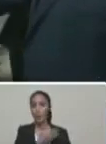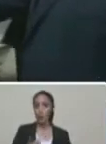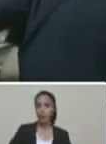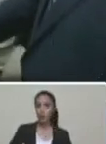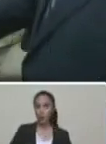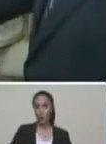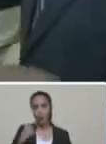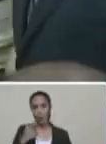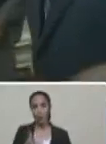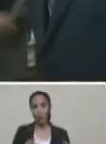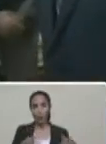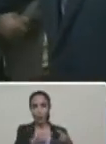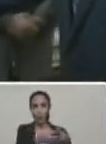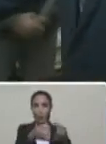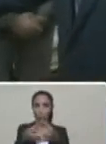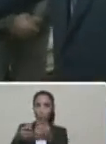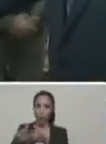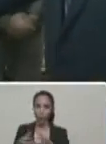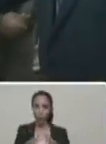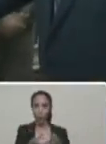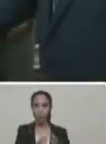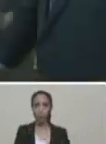Roja Internacional de Venezuela.